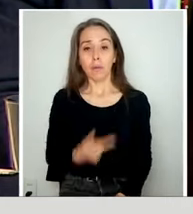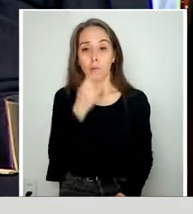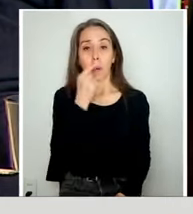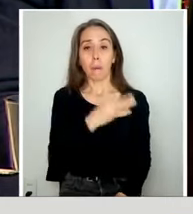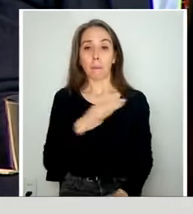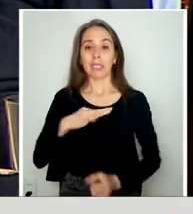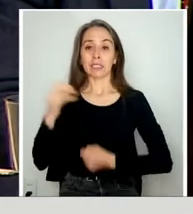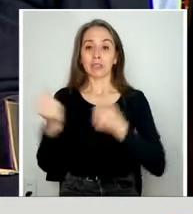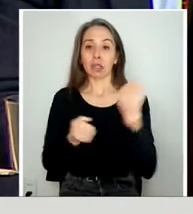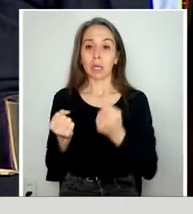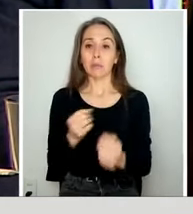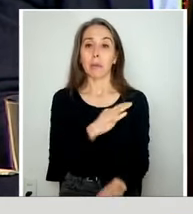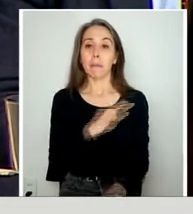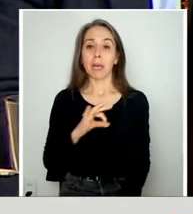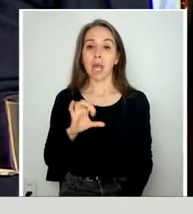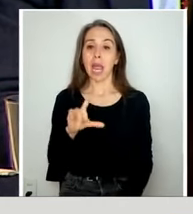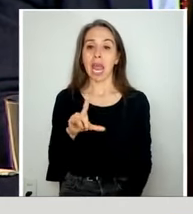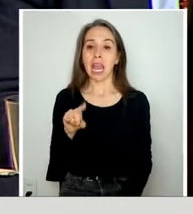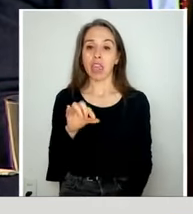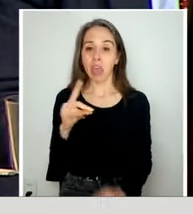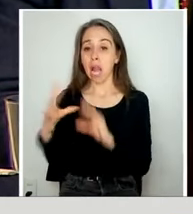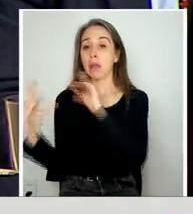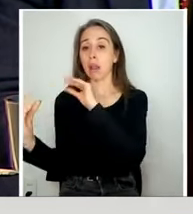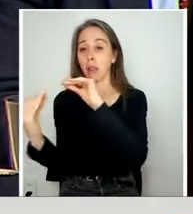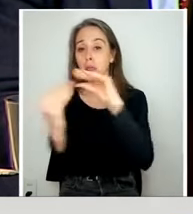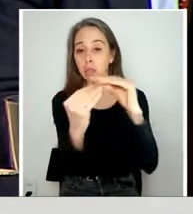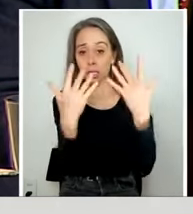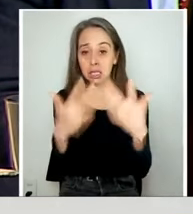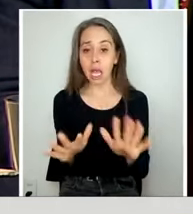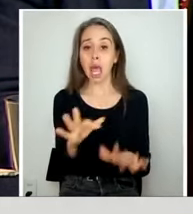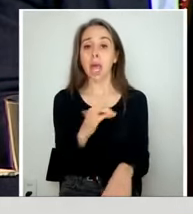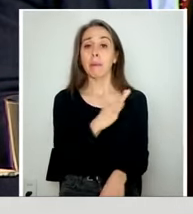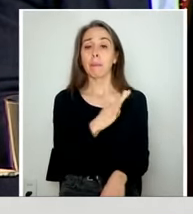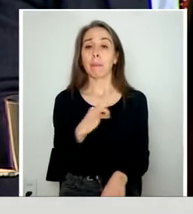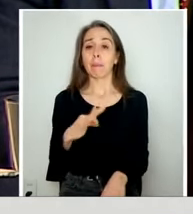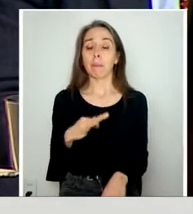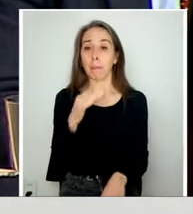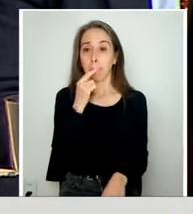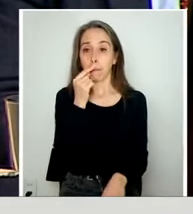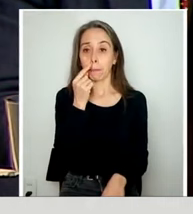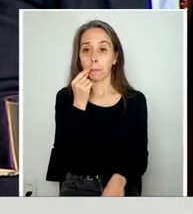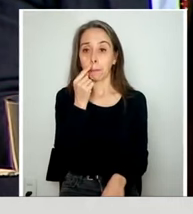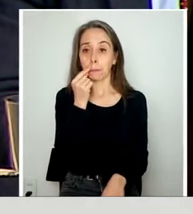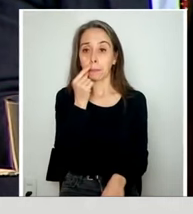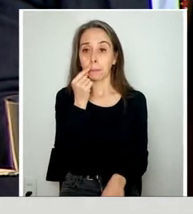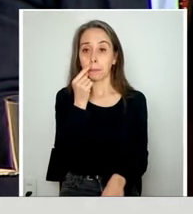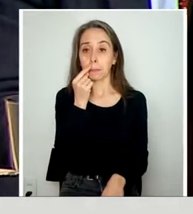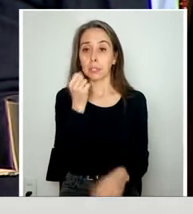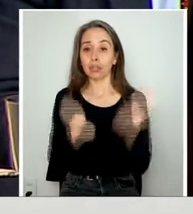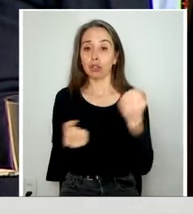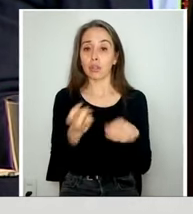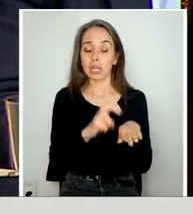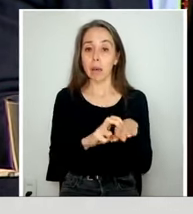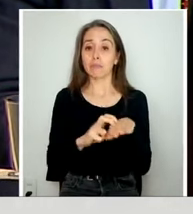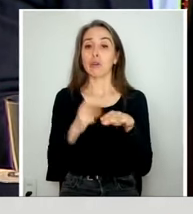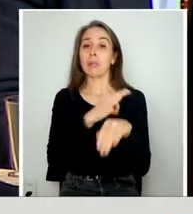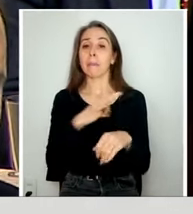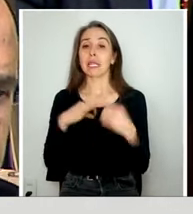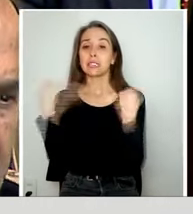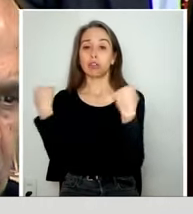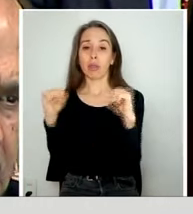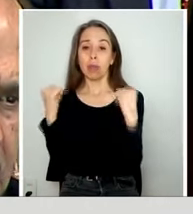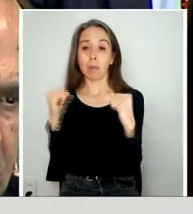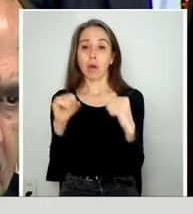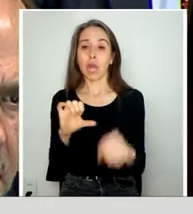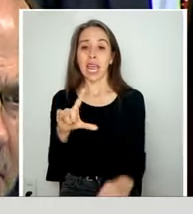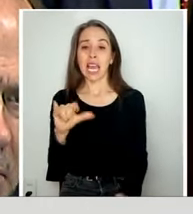Elizalde y también con el ministro de transporte de deporte y Elizalde